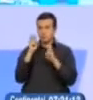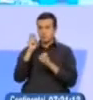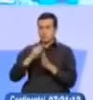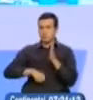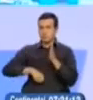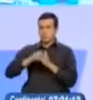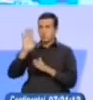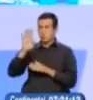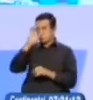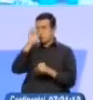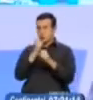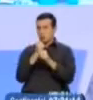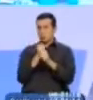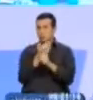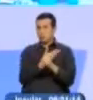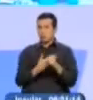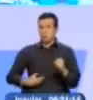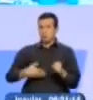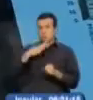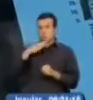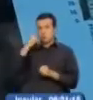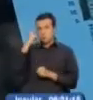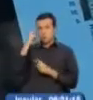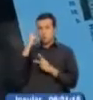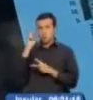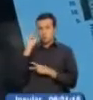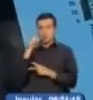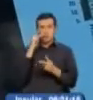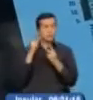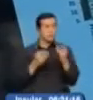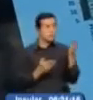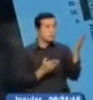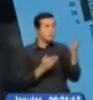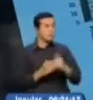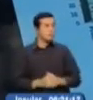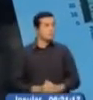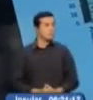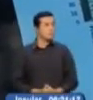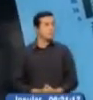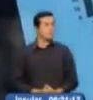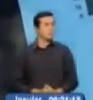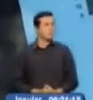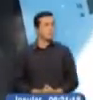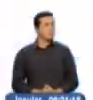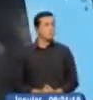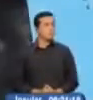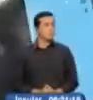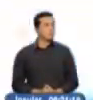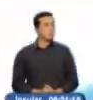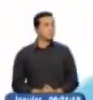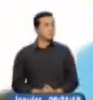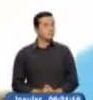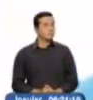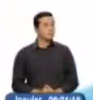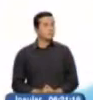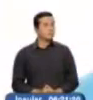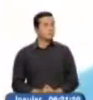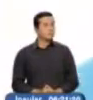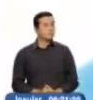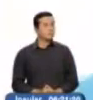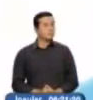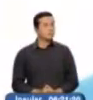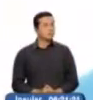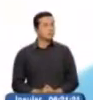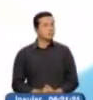calificación de la labor del presidente Rafael Correa. No sé si vamos a poder ver el gráfico. La cámara 2 te va a enfocar en la computadora. Ahí